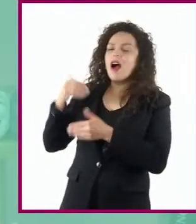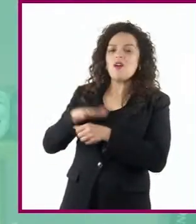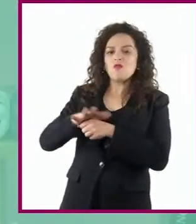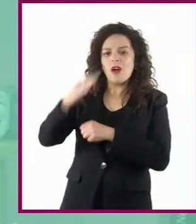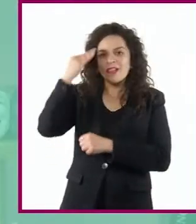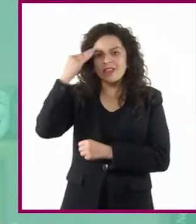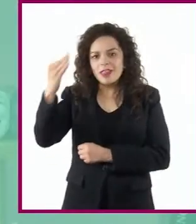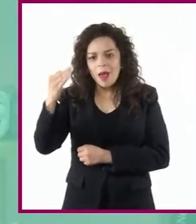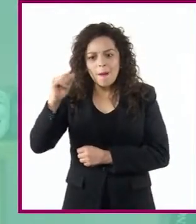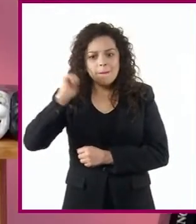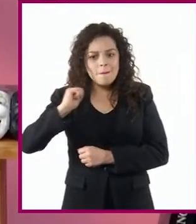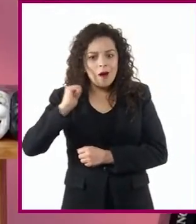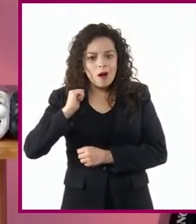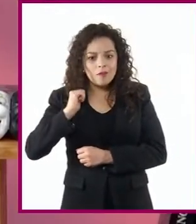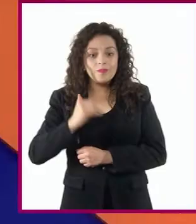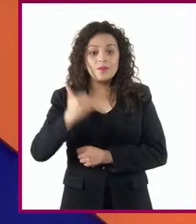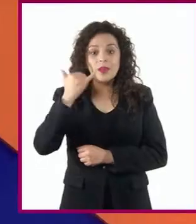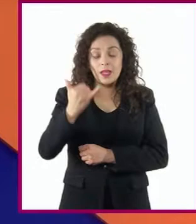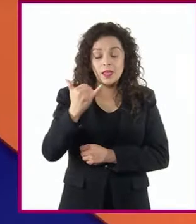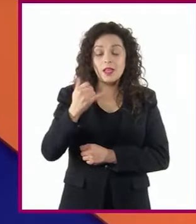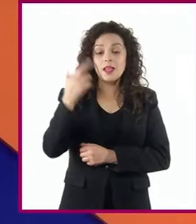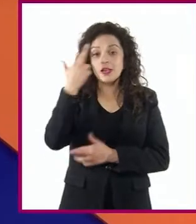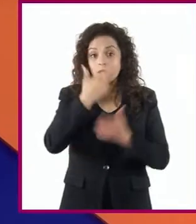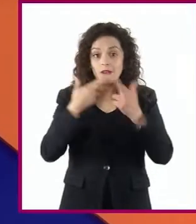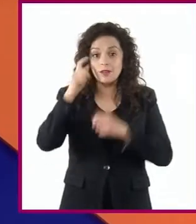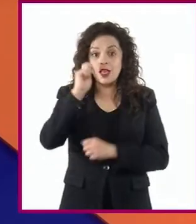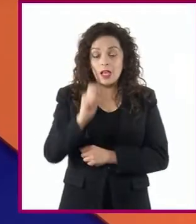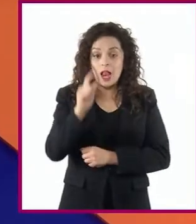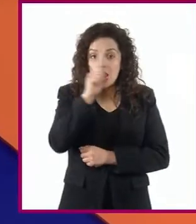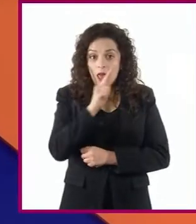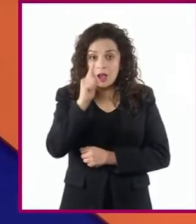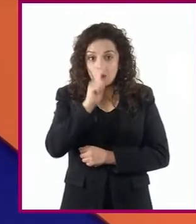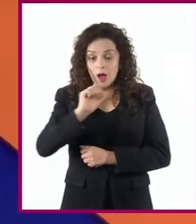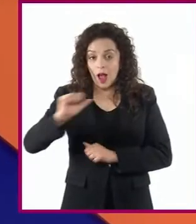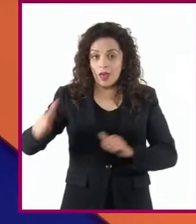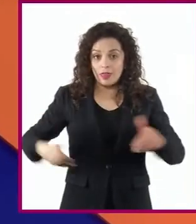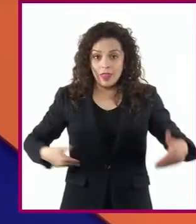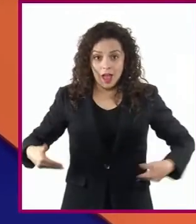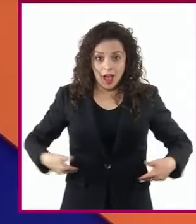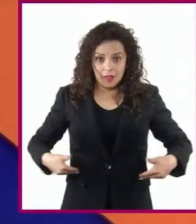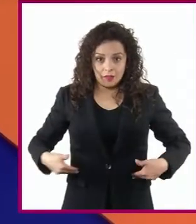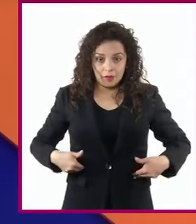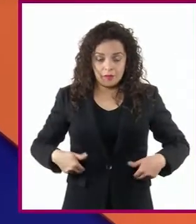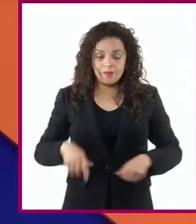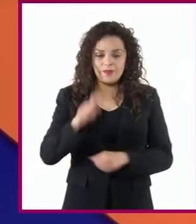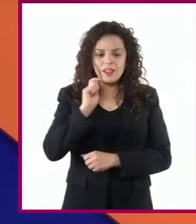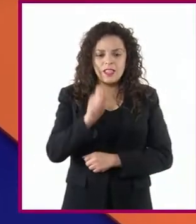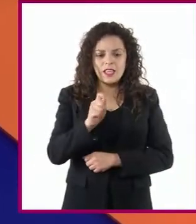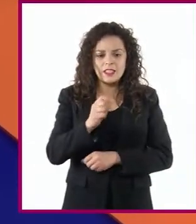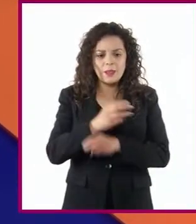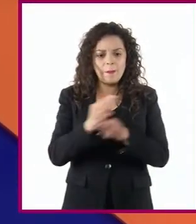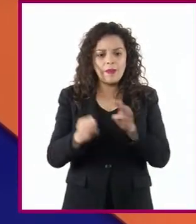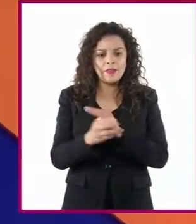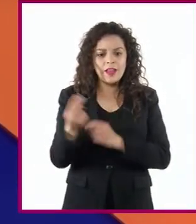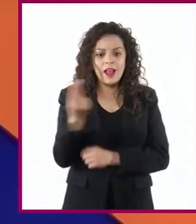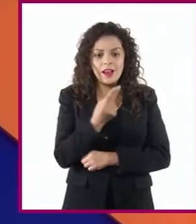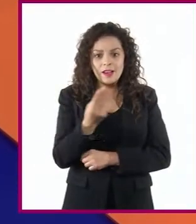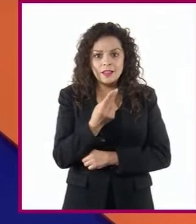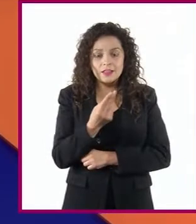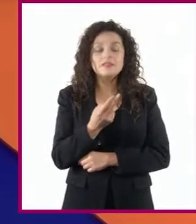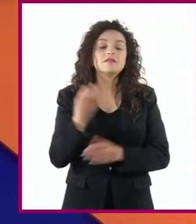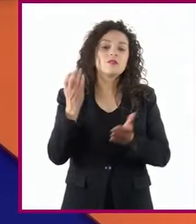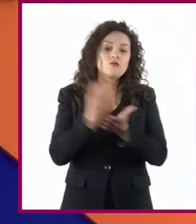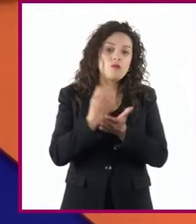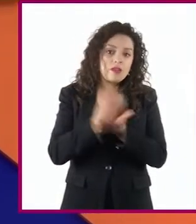lenguaje de obras de teatro. Los materiales que van a necesitar para esta sesión son